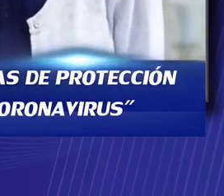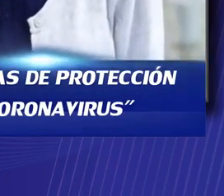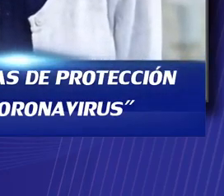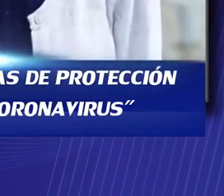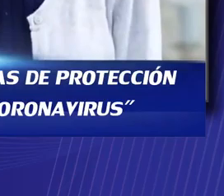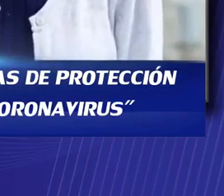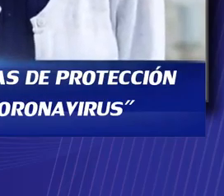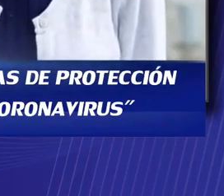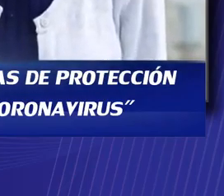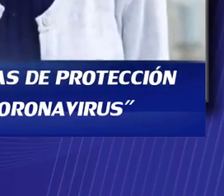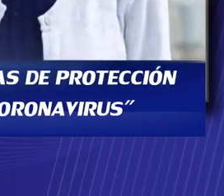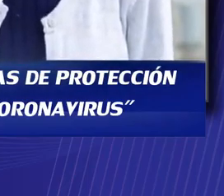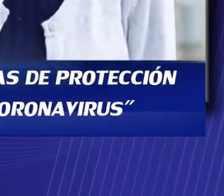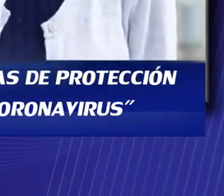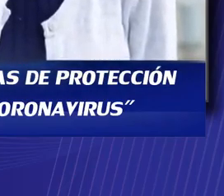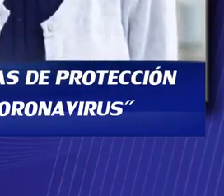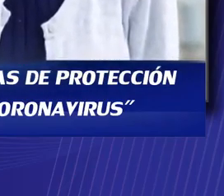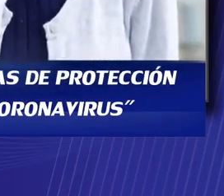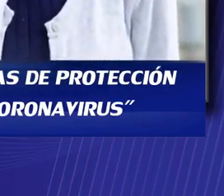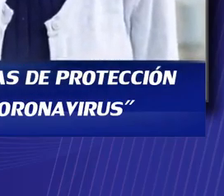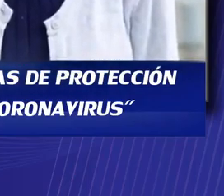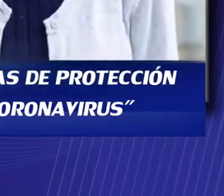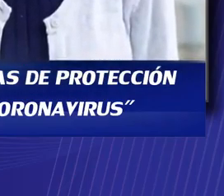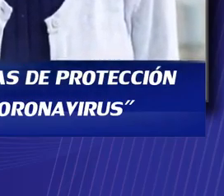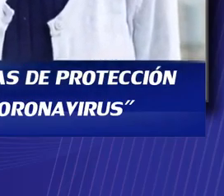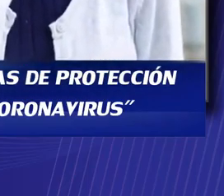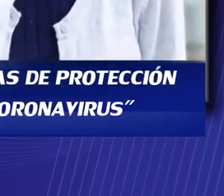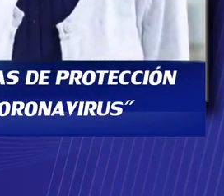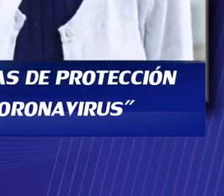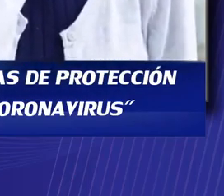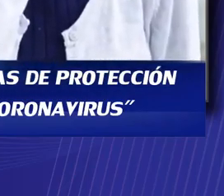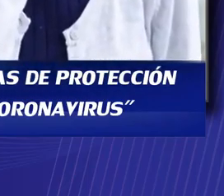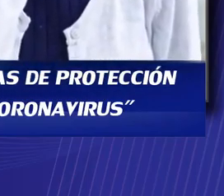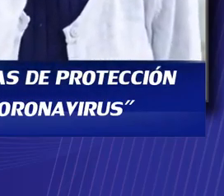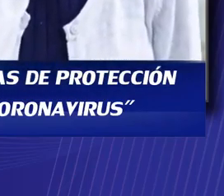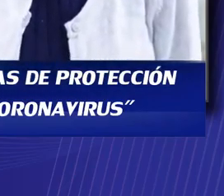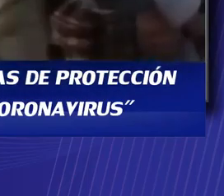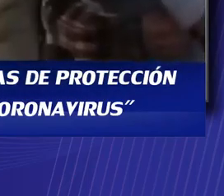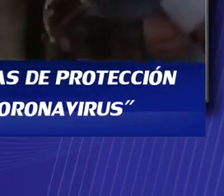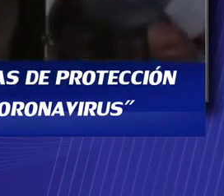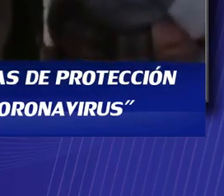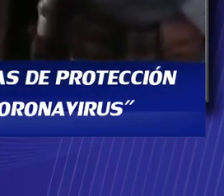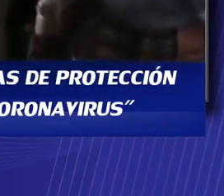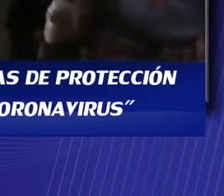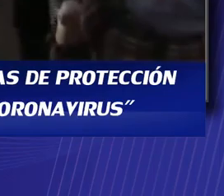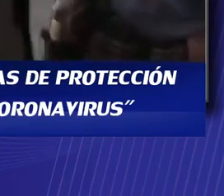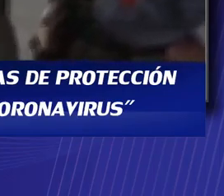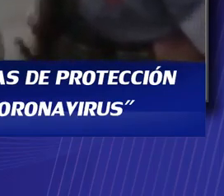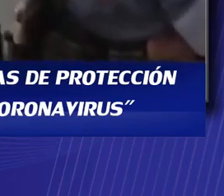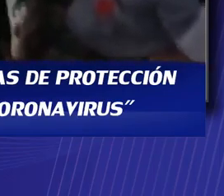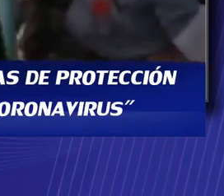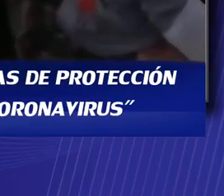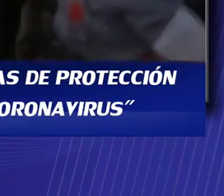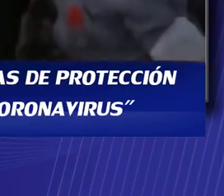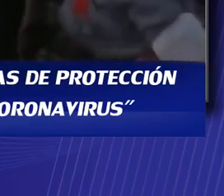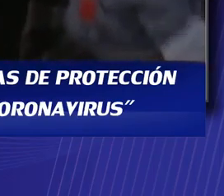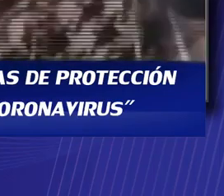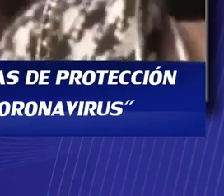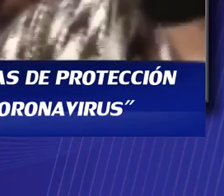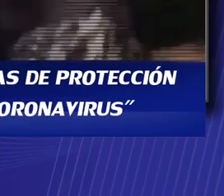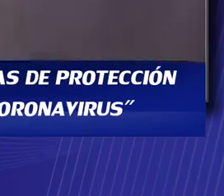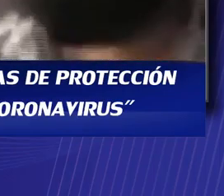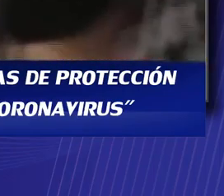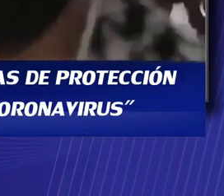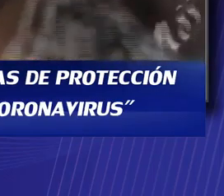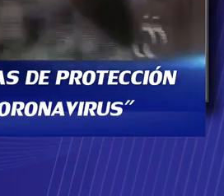diseminación de las gotas de saliva y de la mucosidad. Importante siempre limpiar aquellos objetos que puedan ser contaminados y